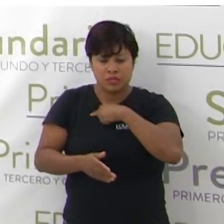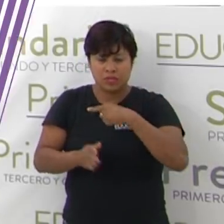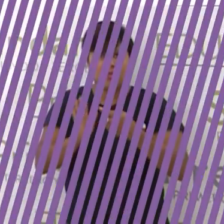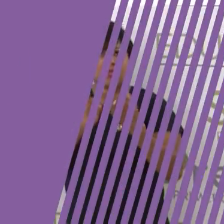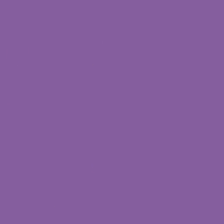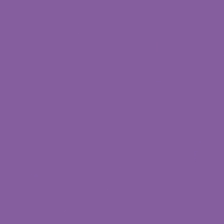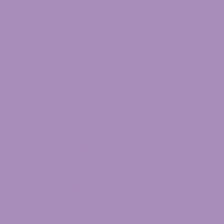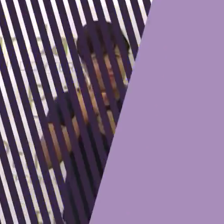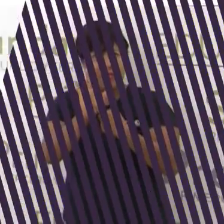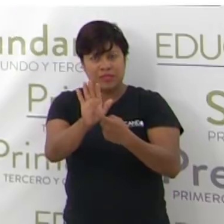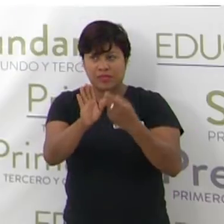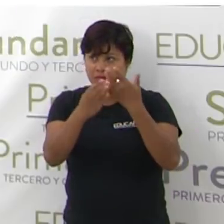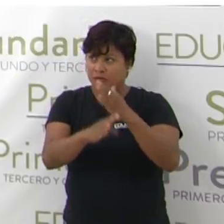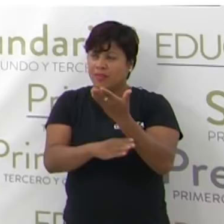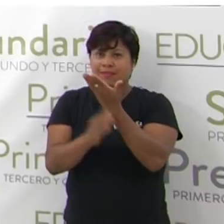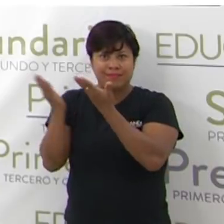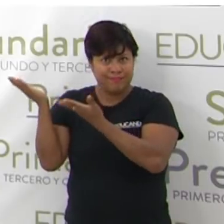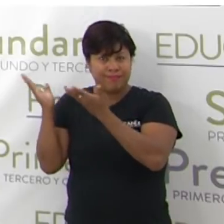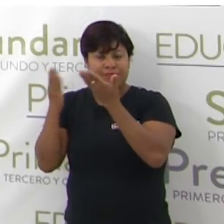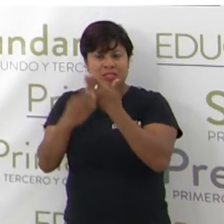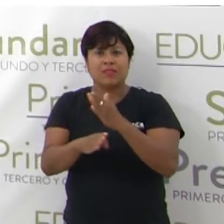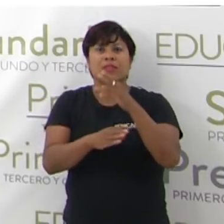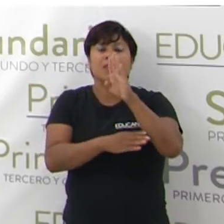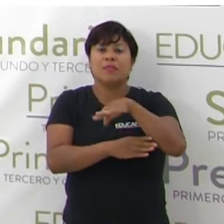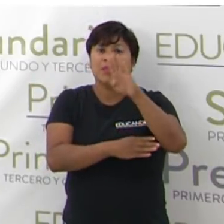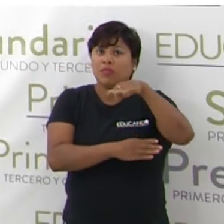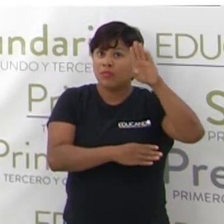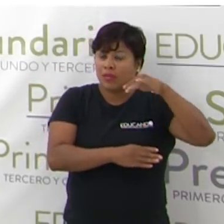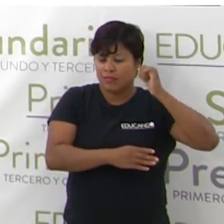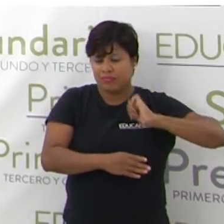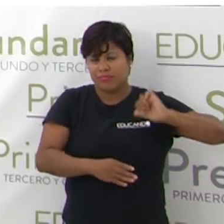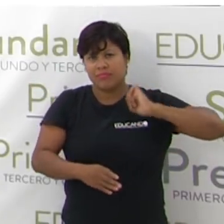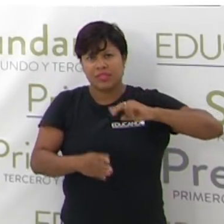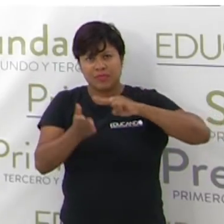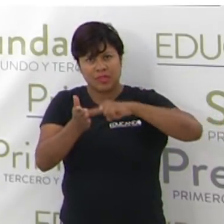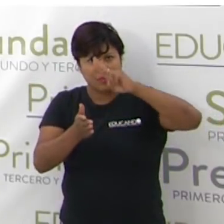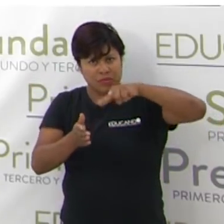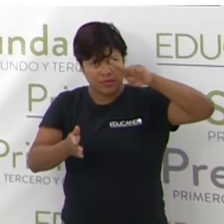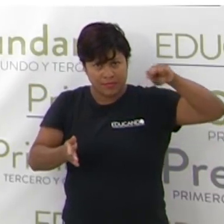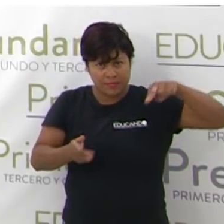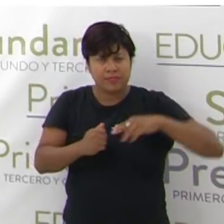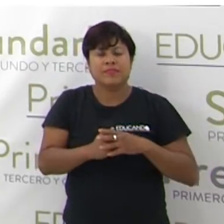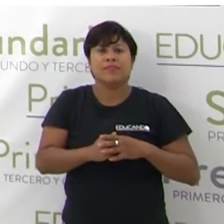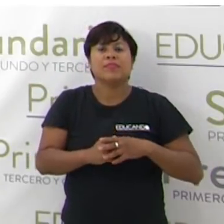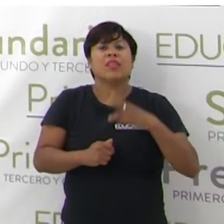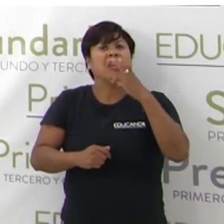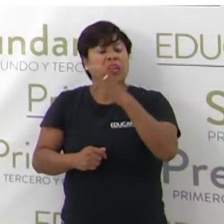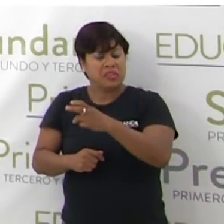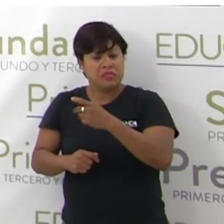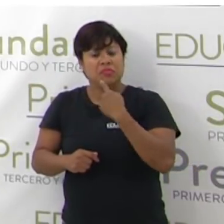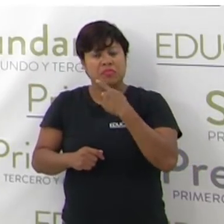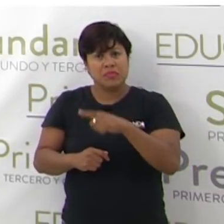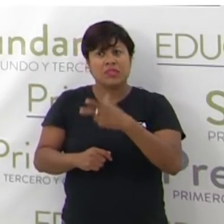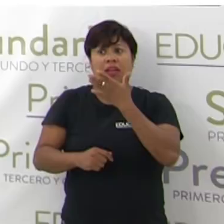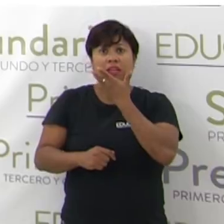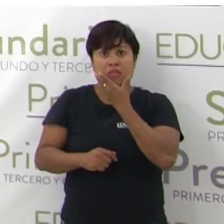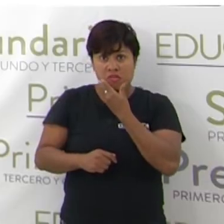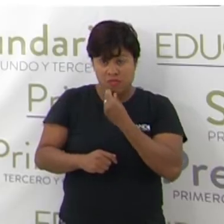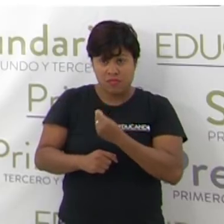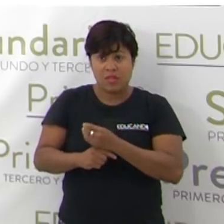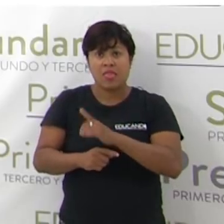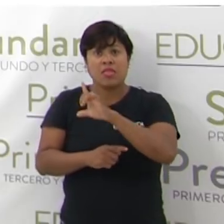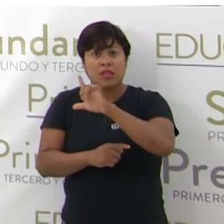siguiente imagen, que es una pintura rupestre. Y se cree que el hombre después